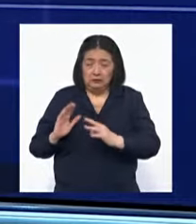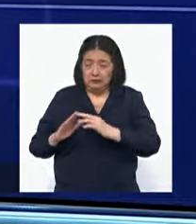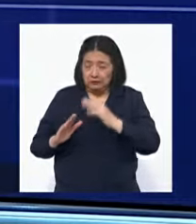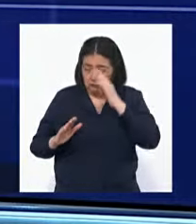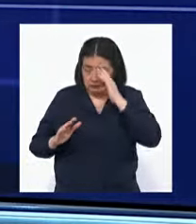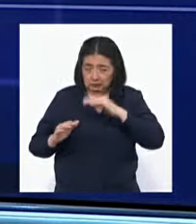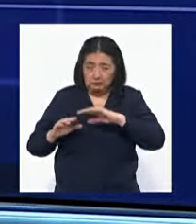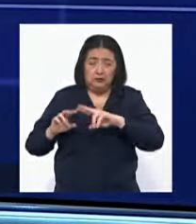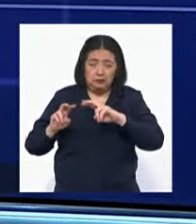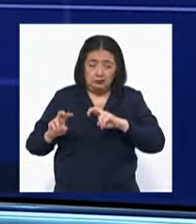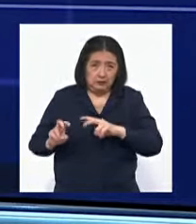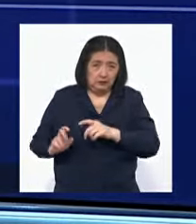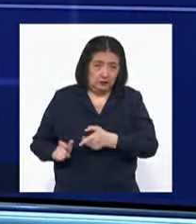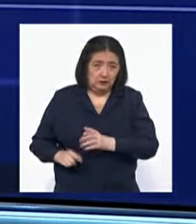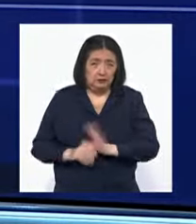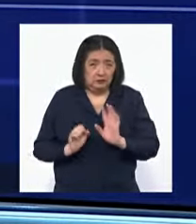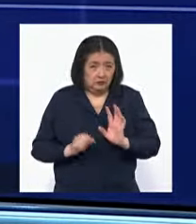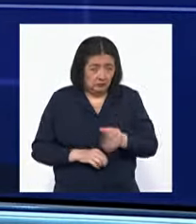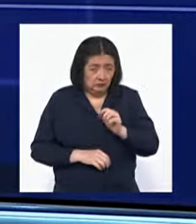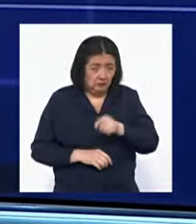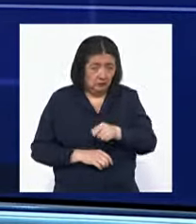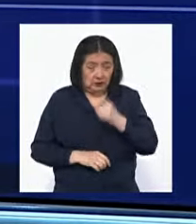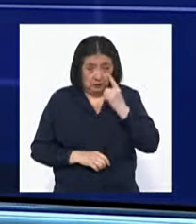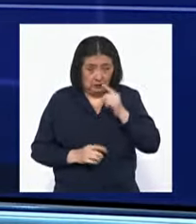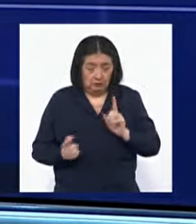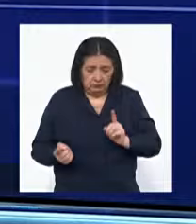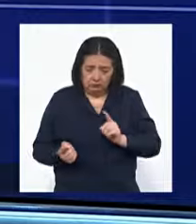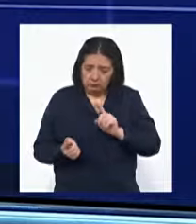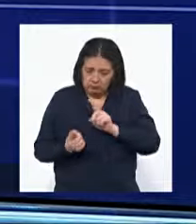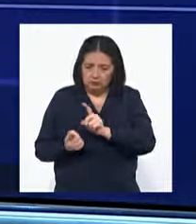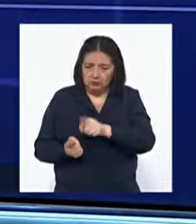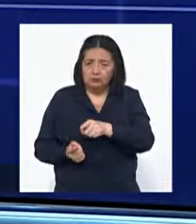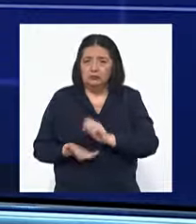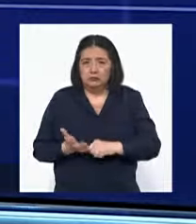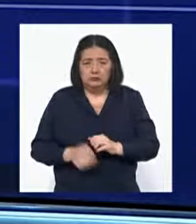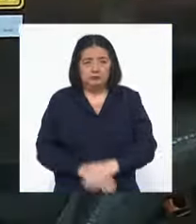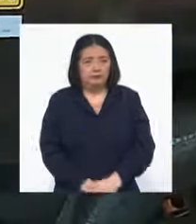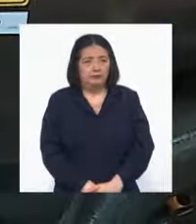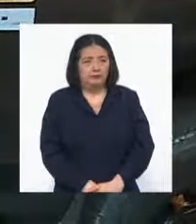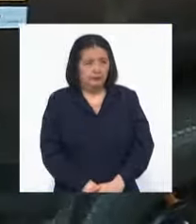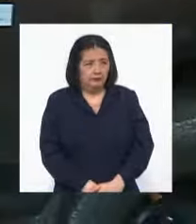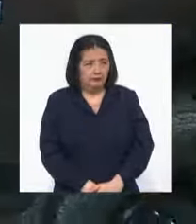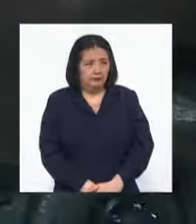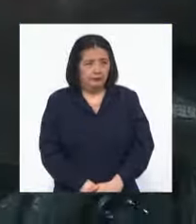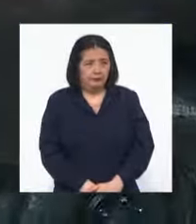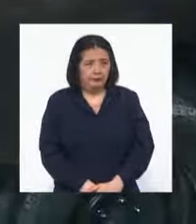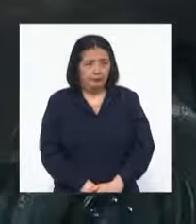de Investigación Criminal, ya que fue él quien encontró a la víctima.